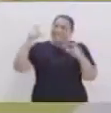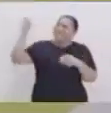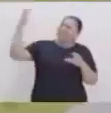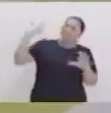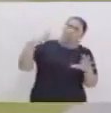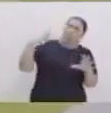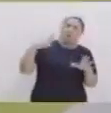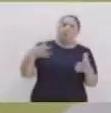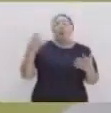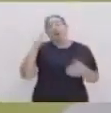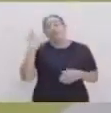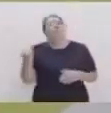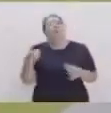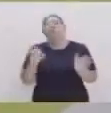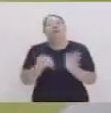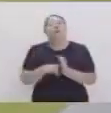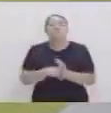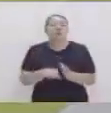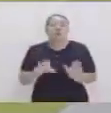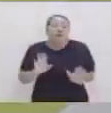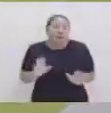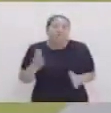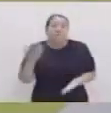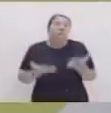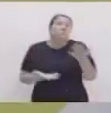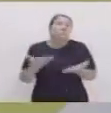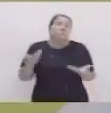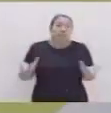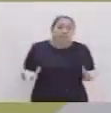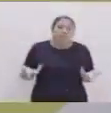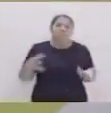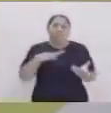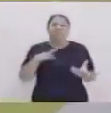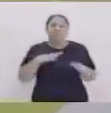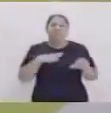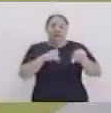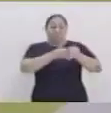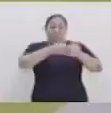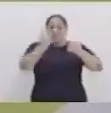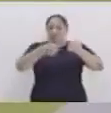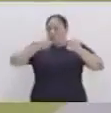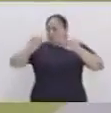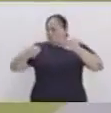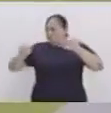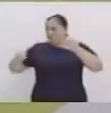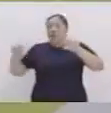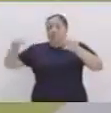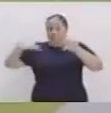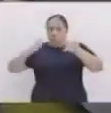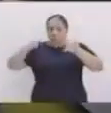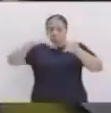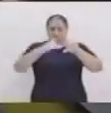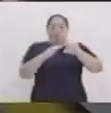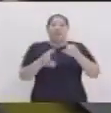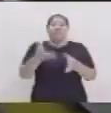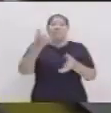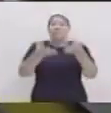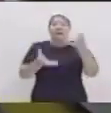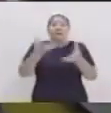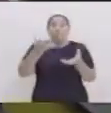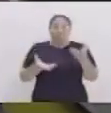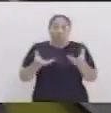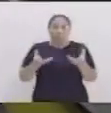tenemos que tomar en cuenta que, por ejemplo, las tuberías les va a estar pasando vapor adentro, ¿verdad? Entonces, esa temperatura es muy